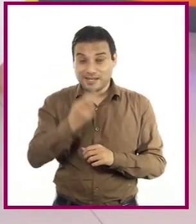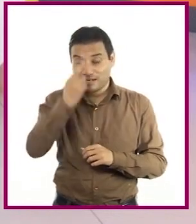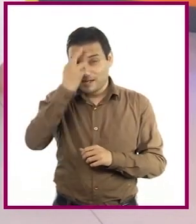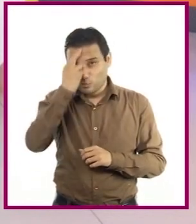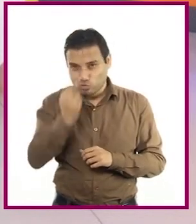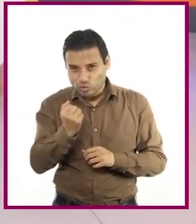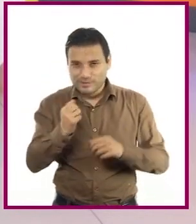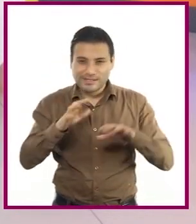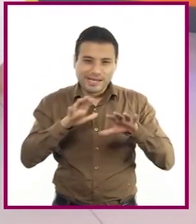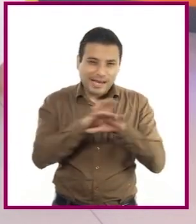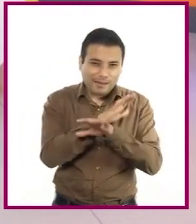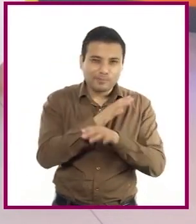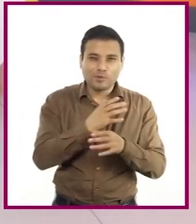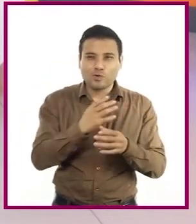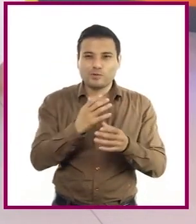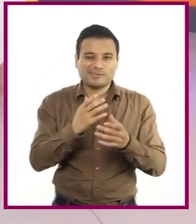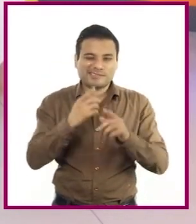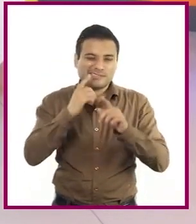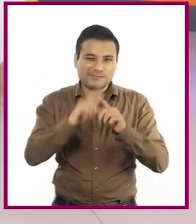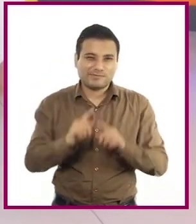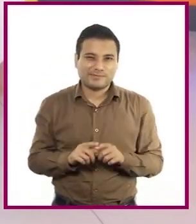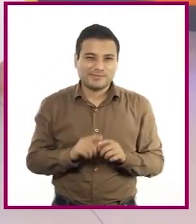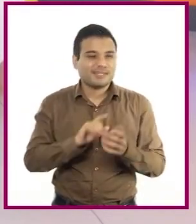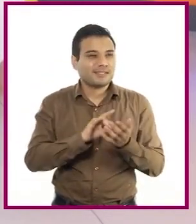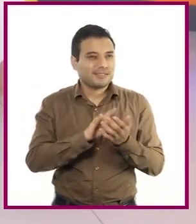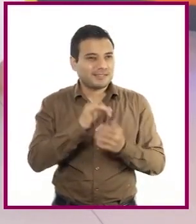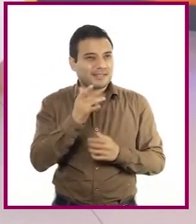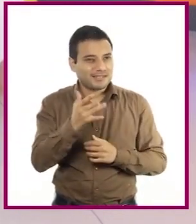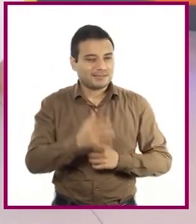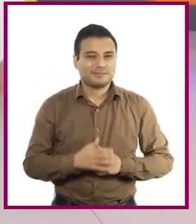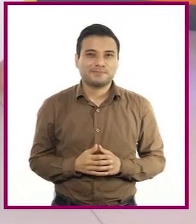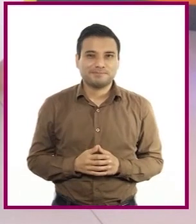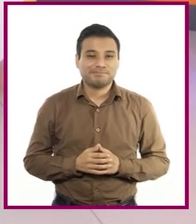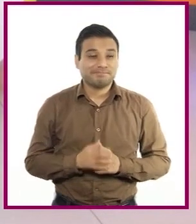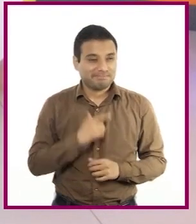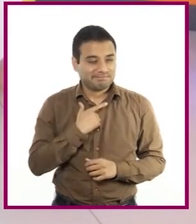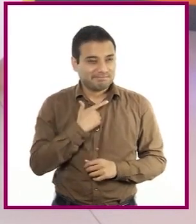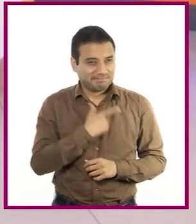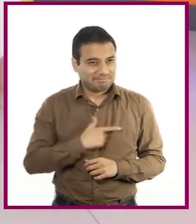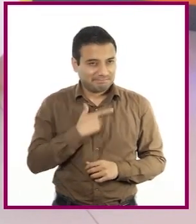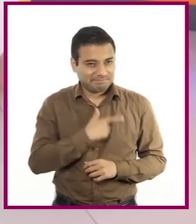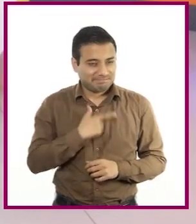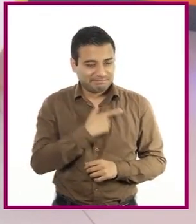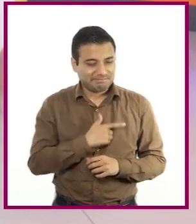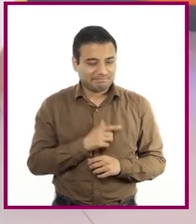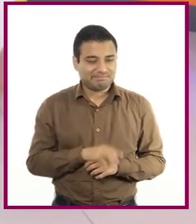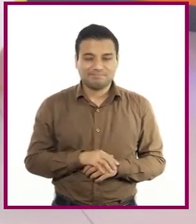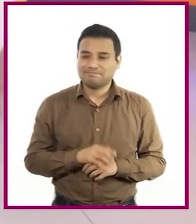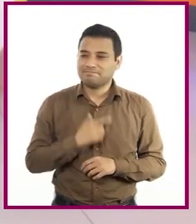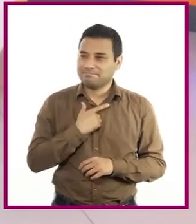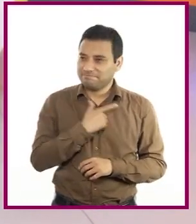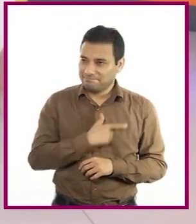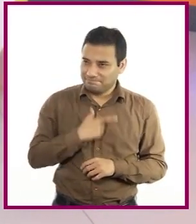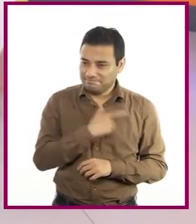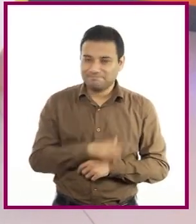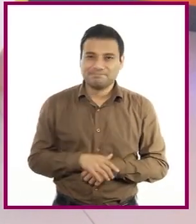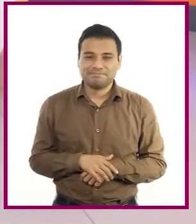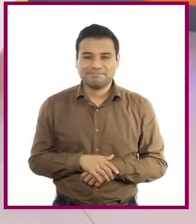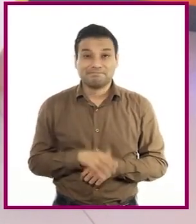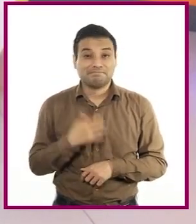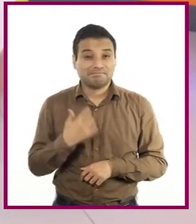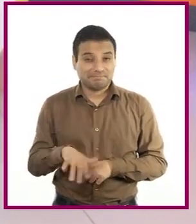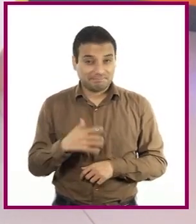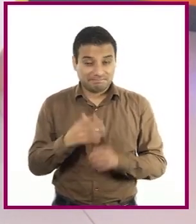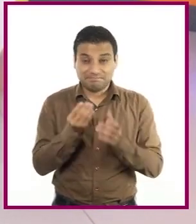de variación lineal. Gracias, Leslie, por tu participación. Ha sido muy valioso. Fue un gusto, maestra Leti. Me pareció una